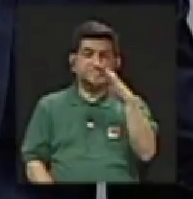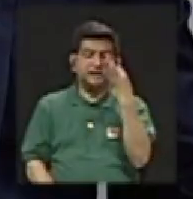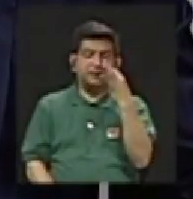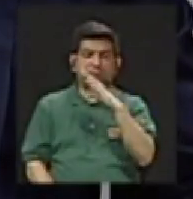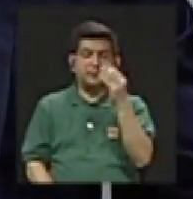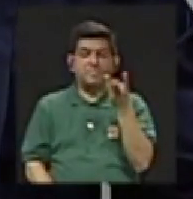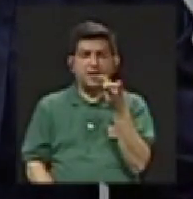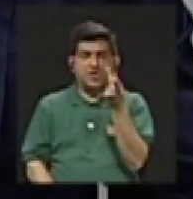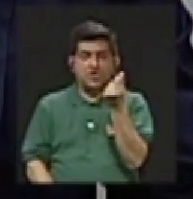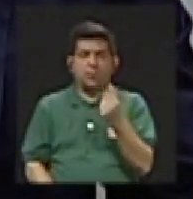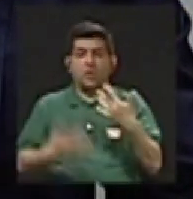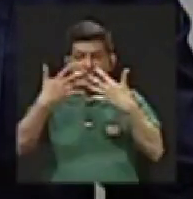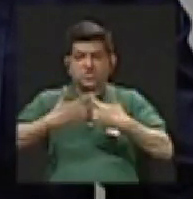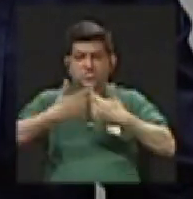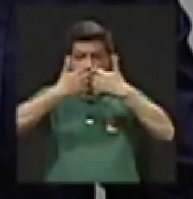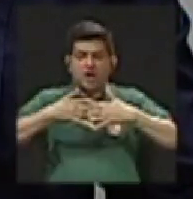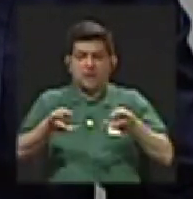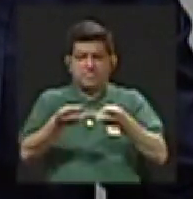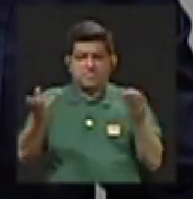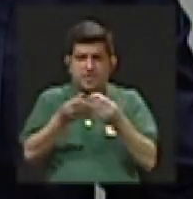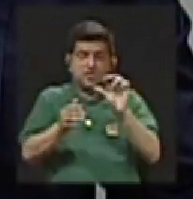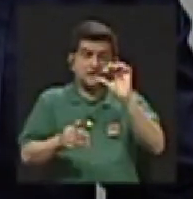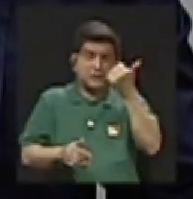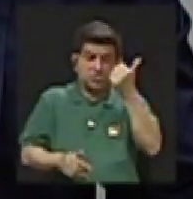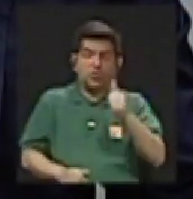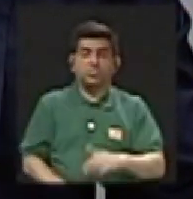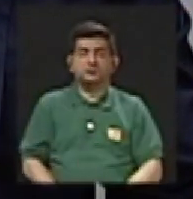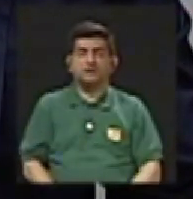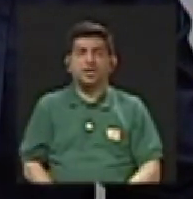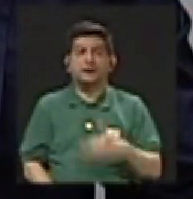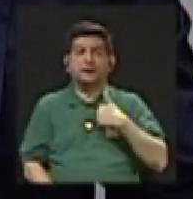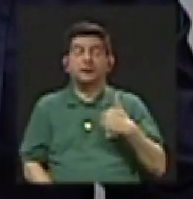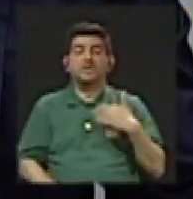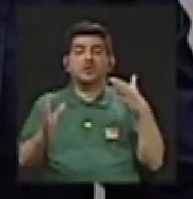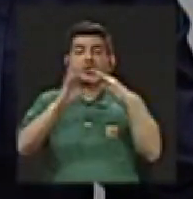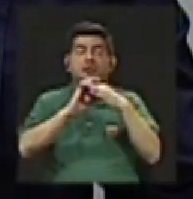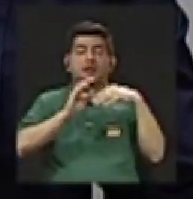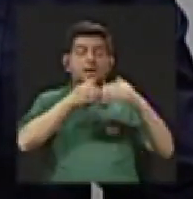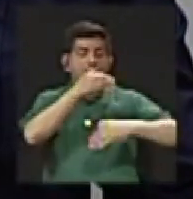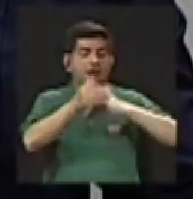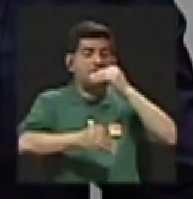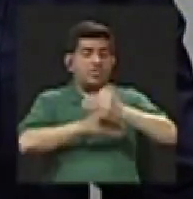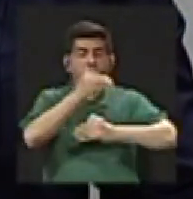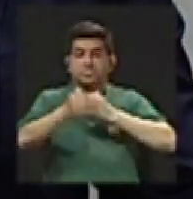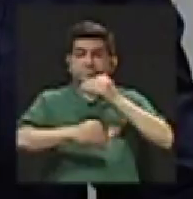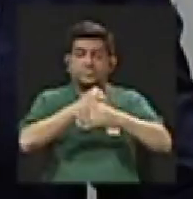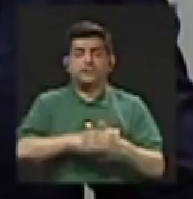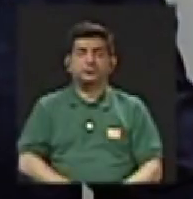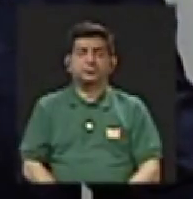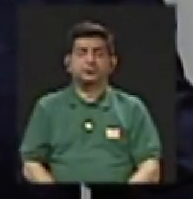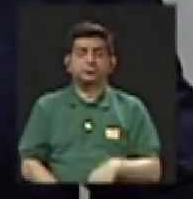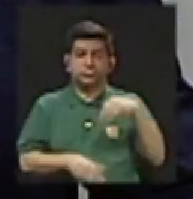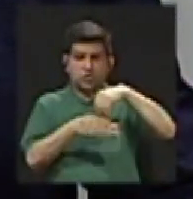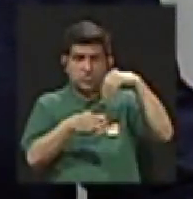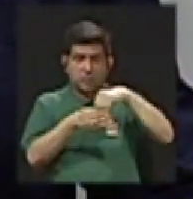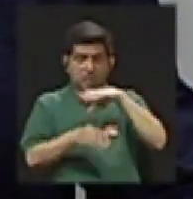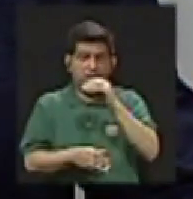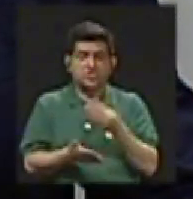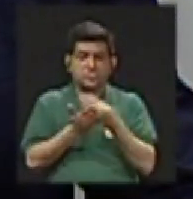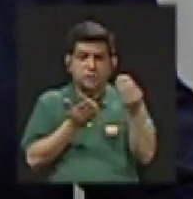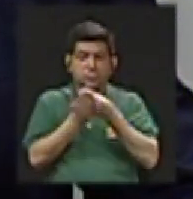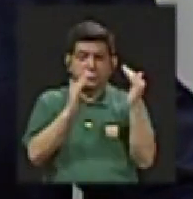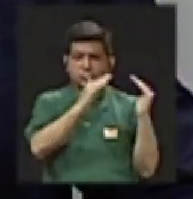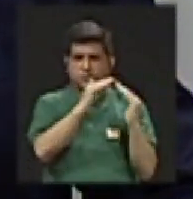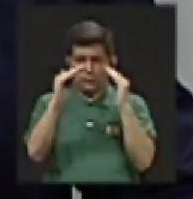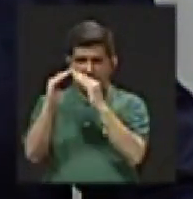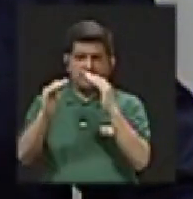cuánto producen las empresas y otra tiene que ver con el proceso de generación de ingreso y de consumo de los